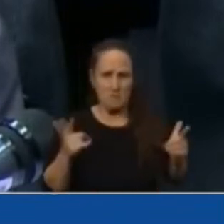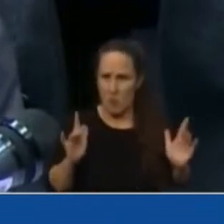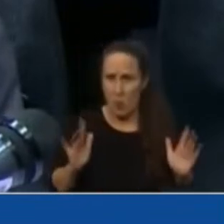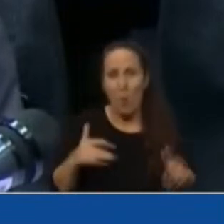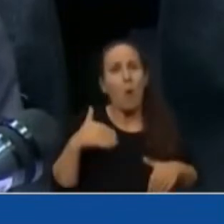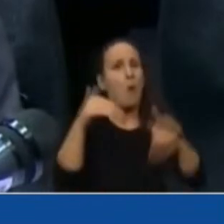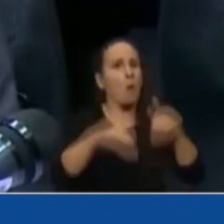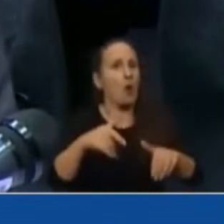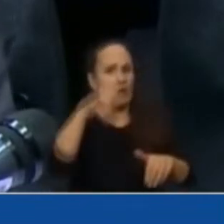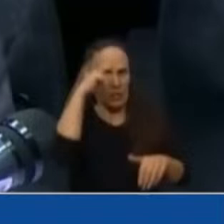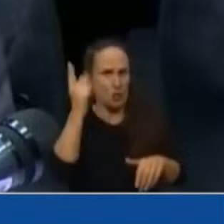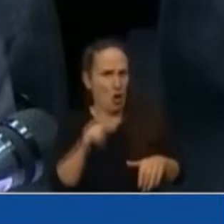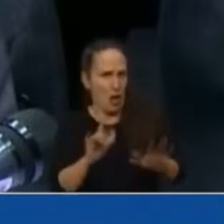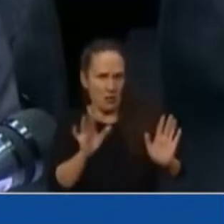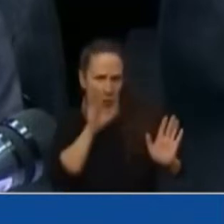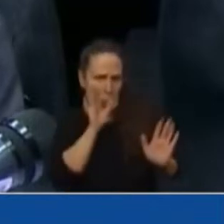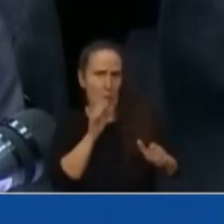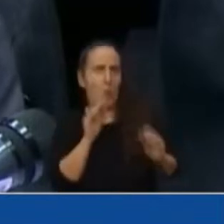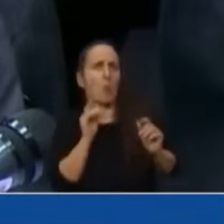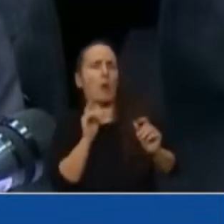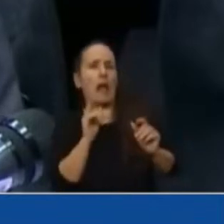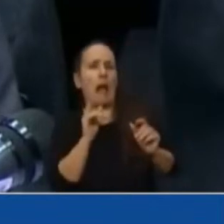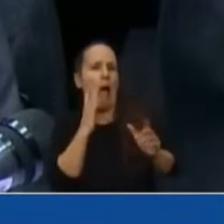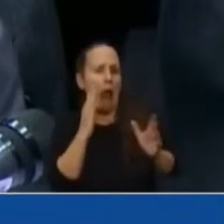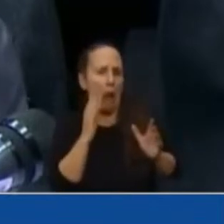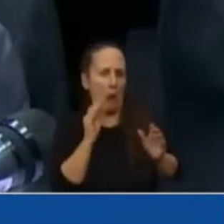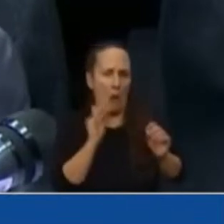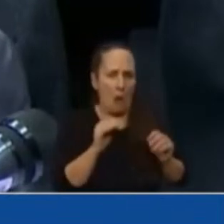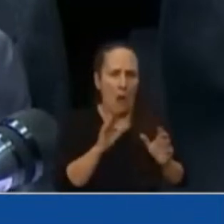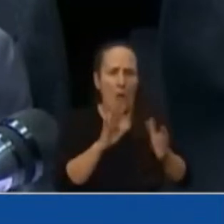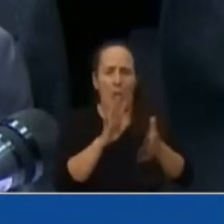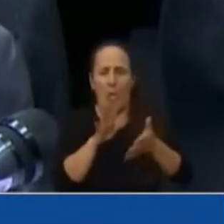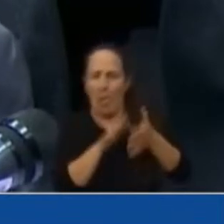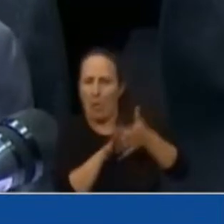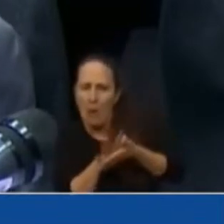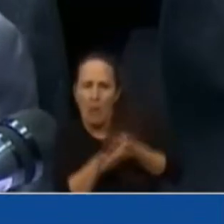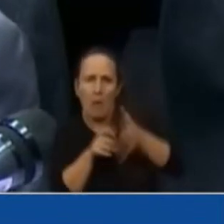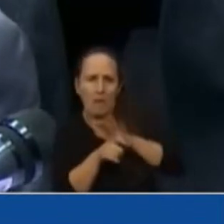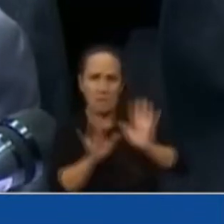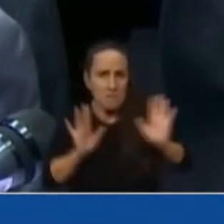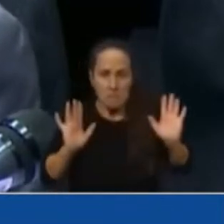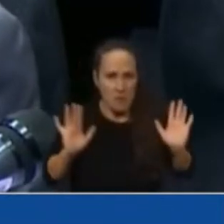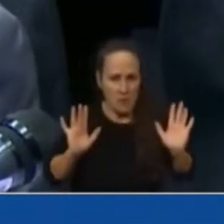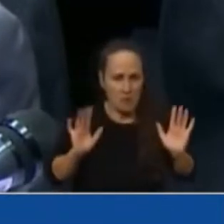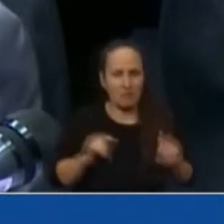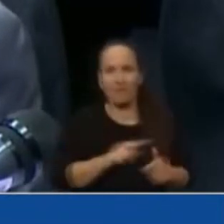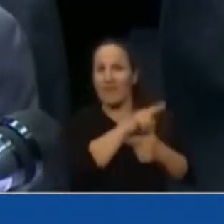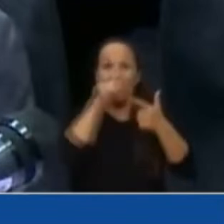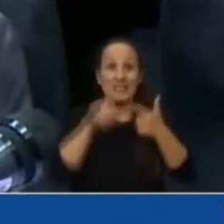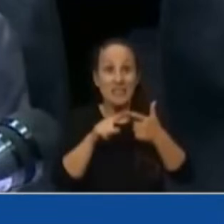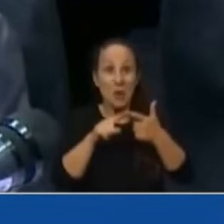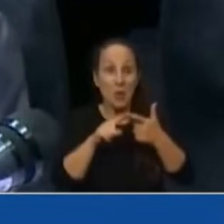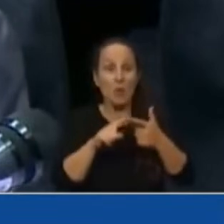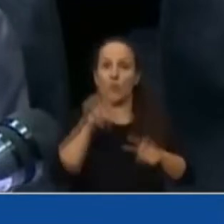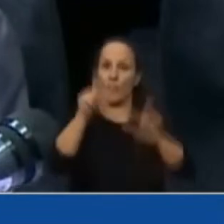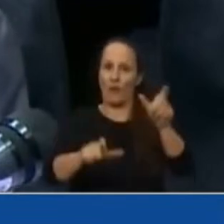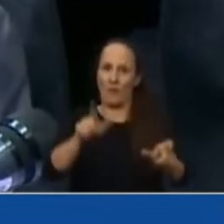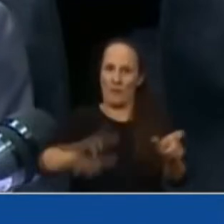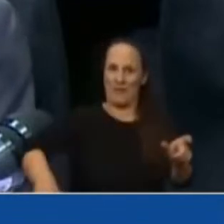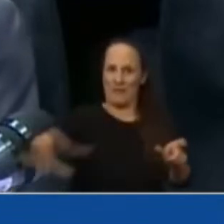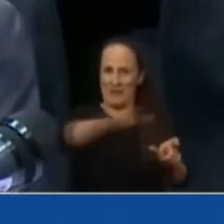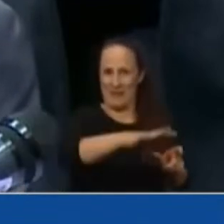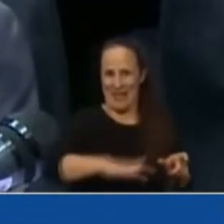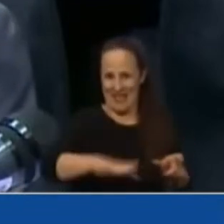elecciones nacionales, afortunadamente. La segunda aclaración es para la ciudadanía, nuestros votantes,